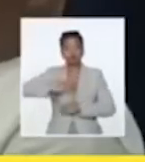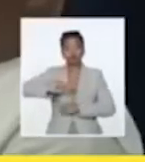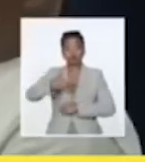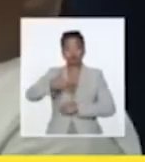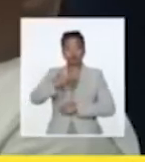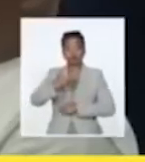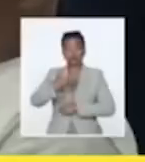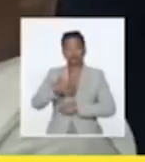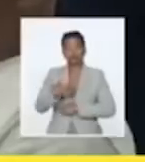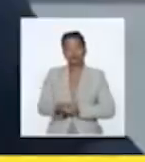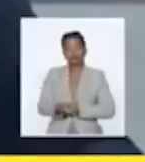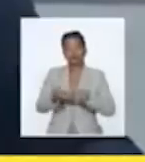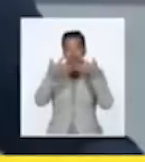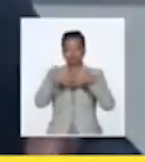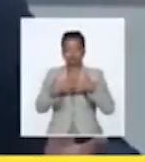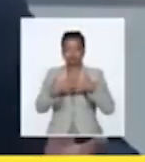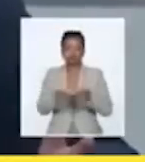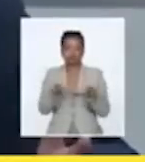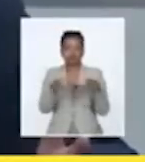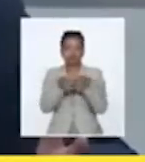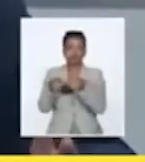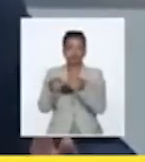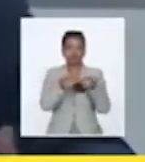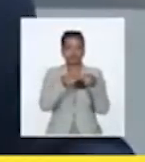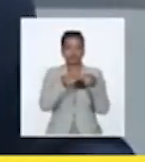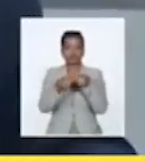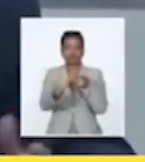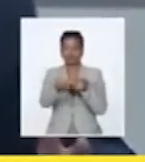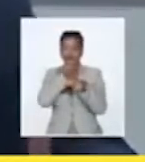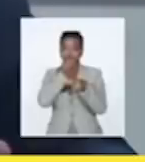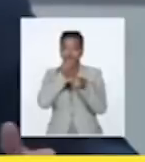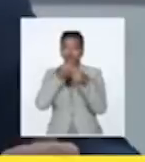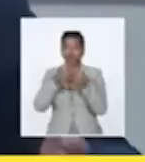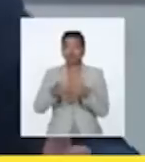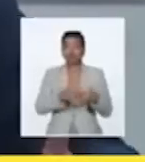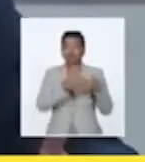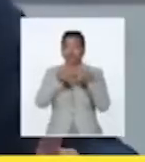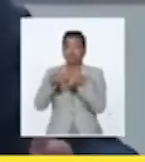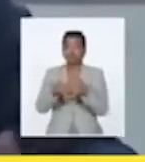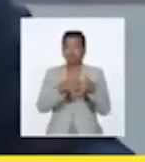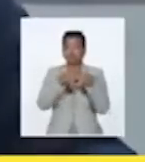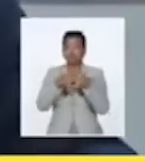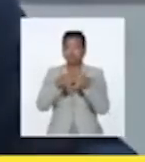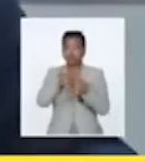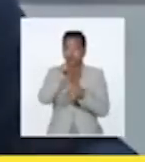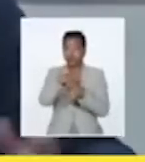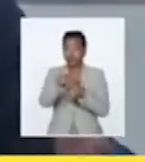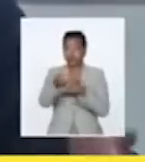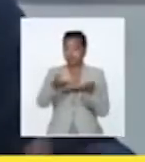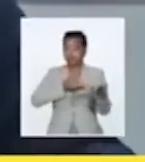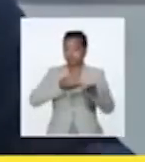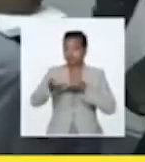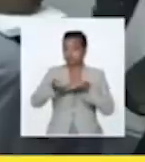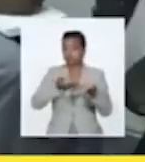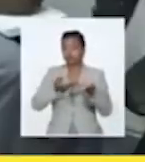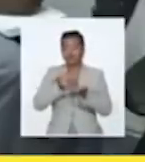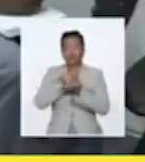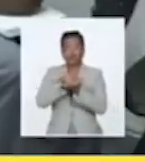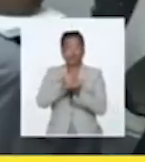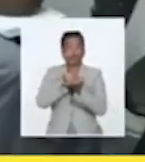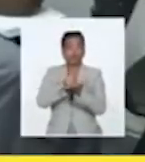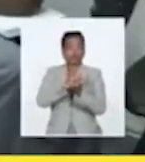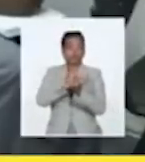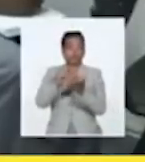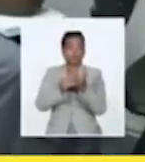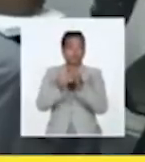un organismo de la industria alimentaria en Estados Unidos con impacto en más de 100 millones de hogares y cuya misión principal